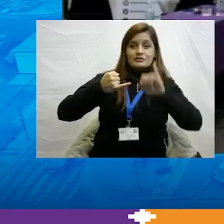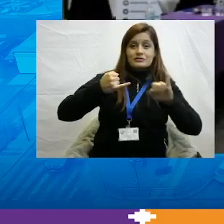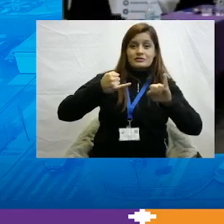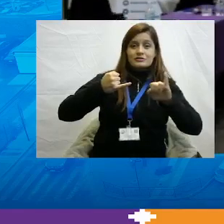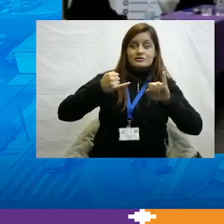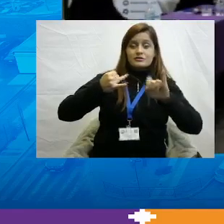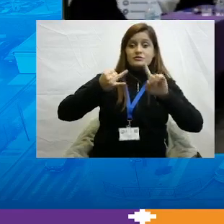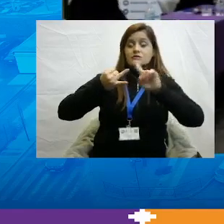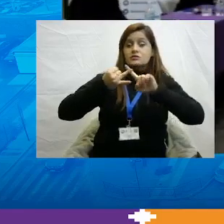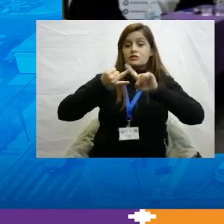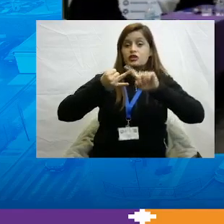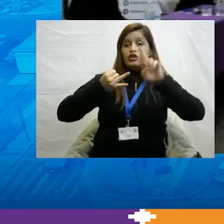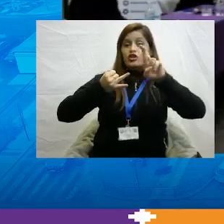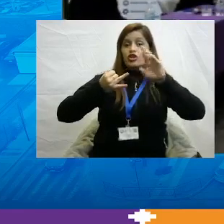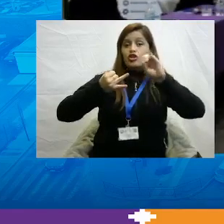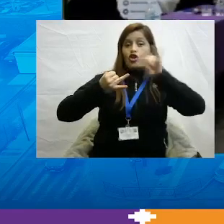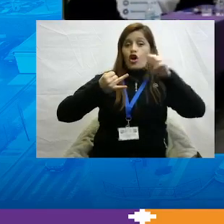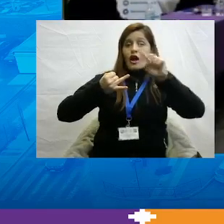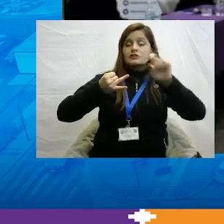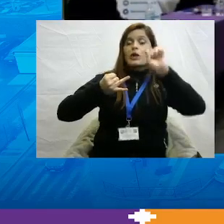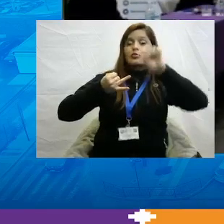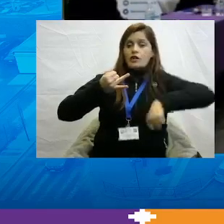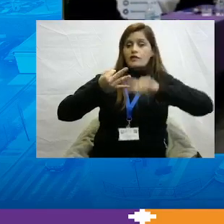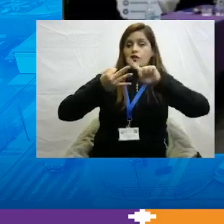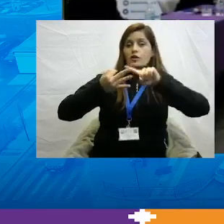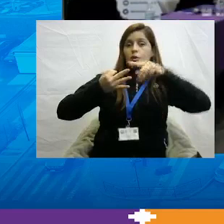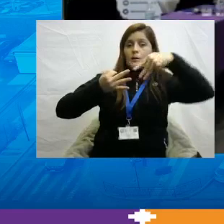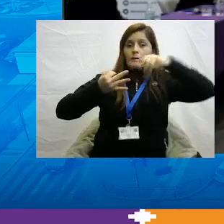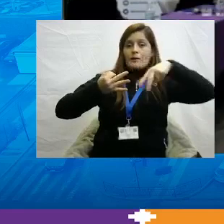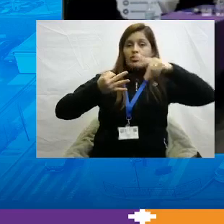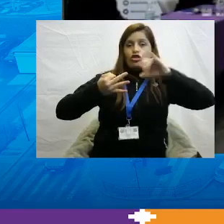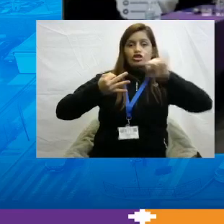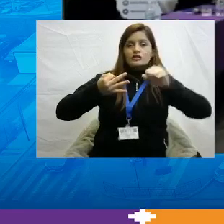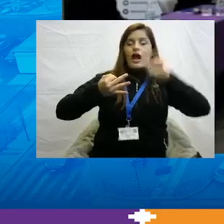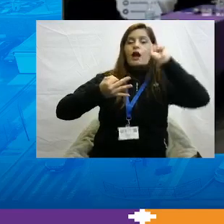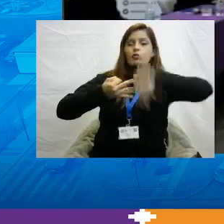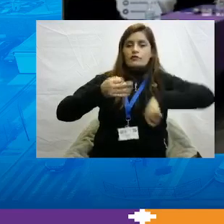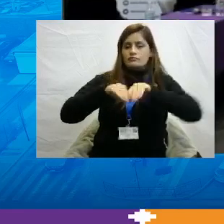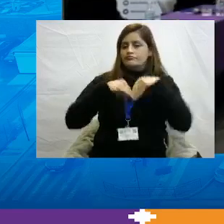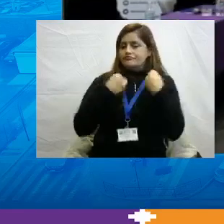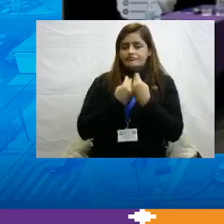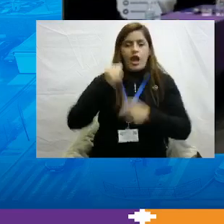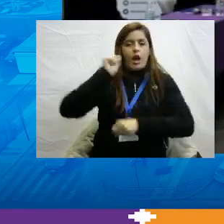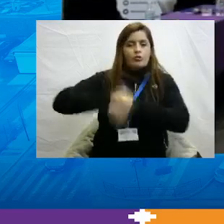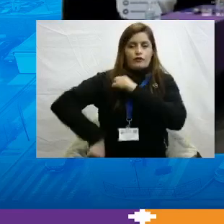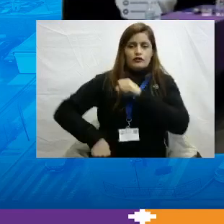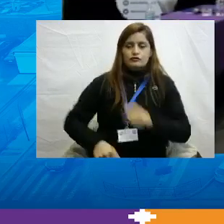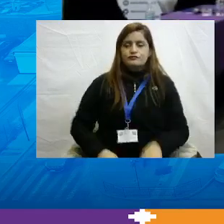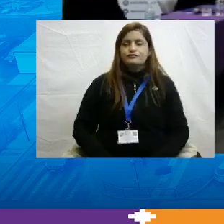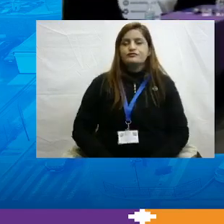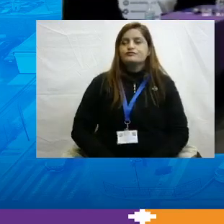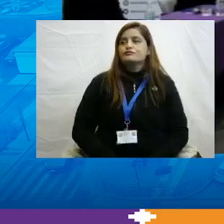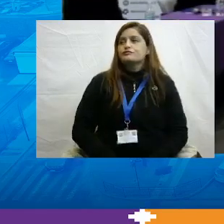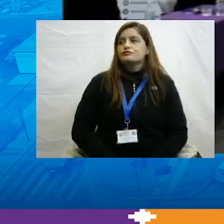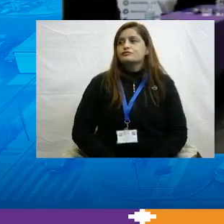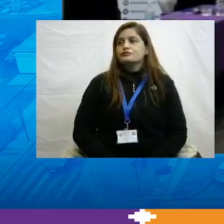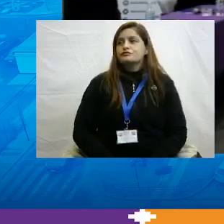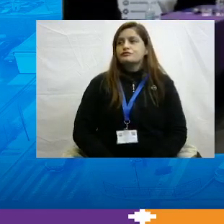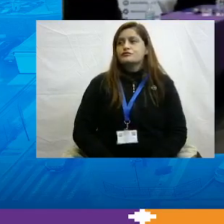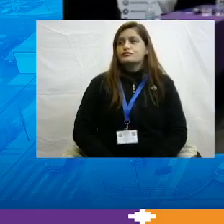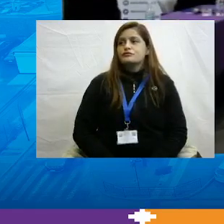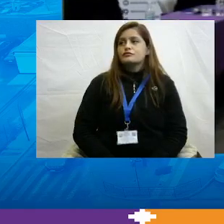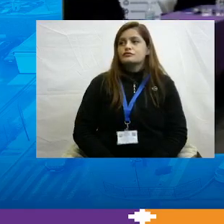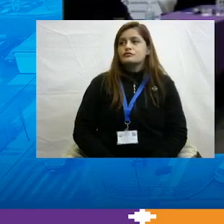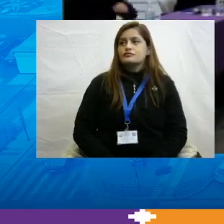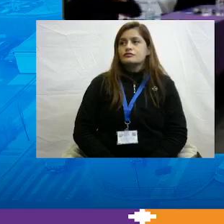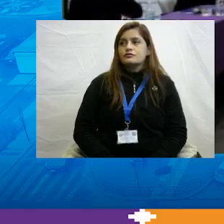Señor Rojas. Apruebo. Señor Mendoza. Apruebo. Alcaldesa. Apruebo. Aprobado entonces la posición por esa por